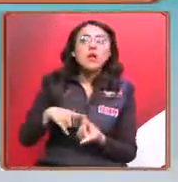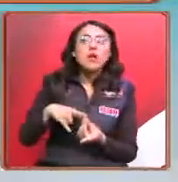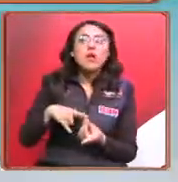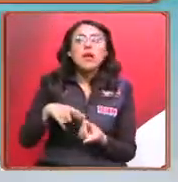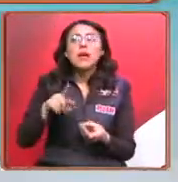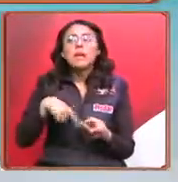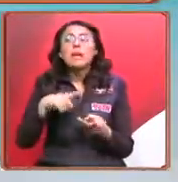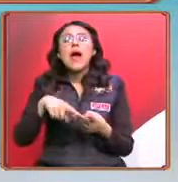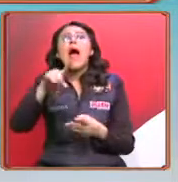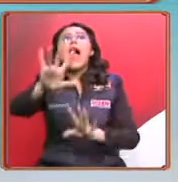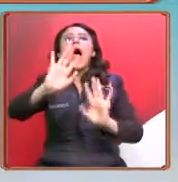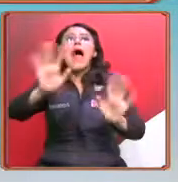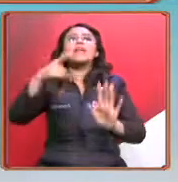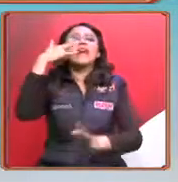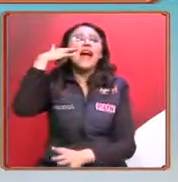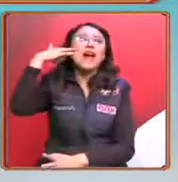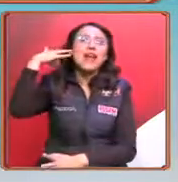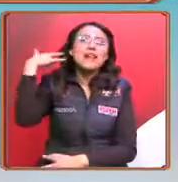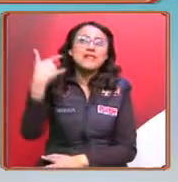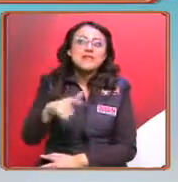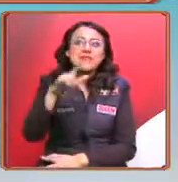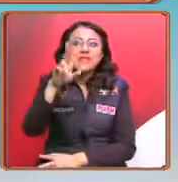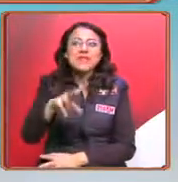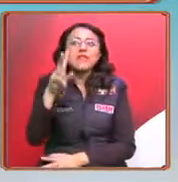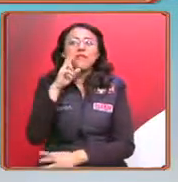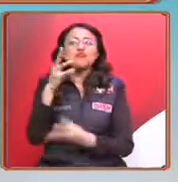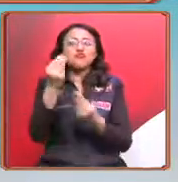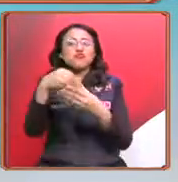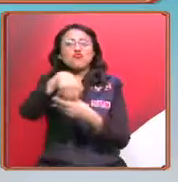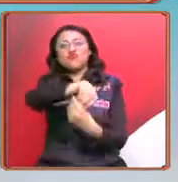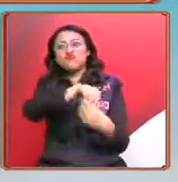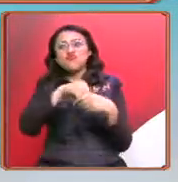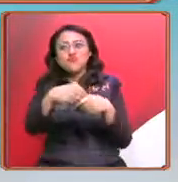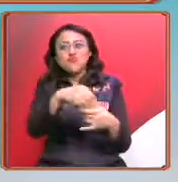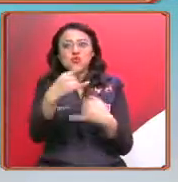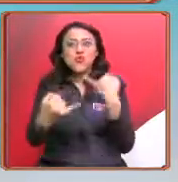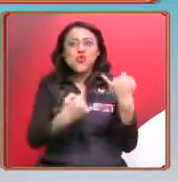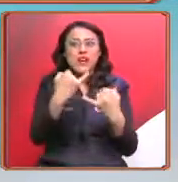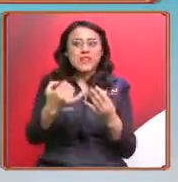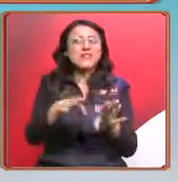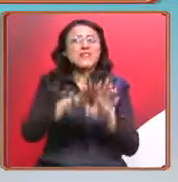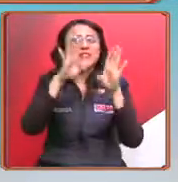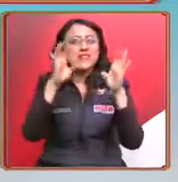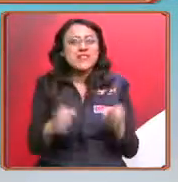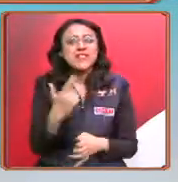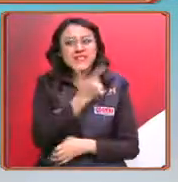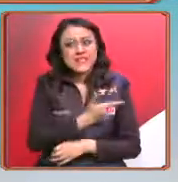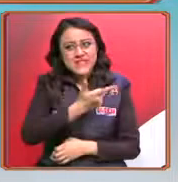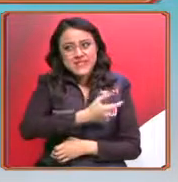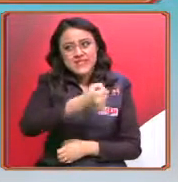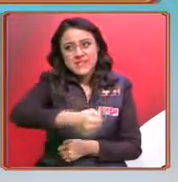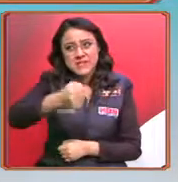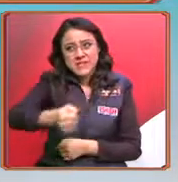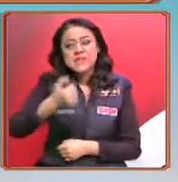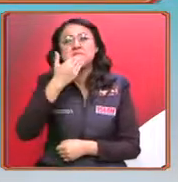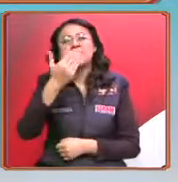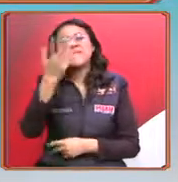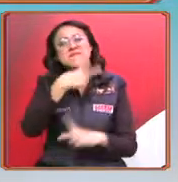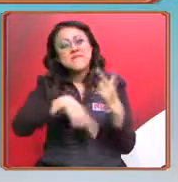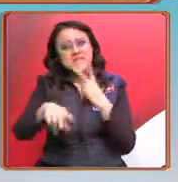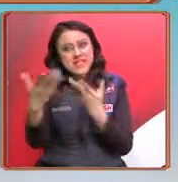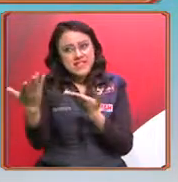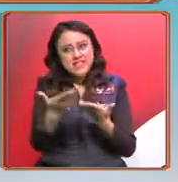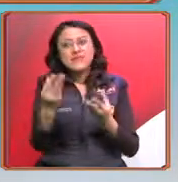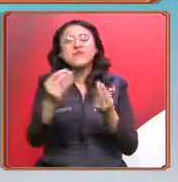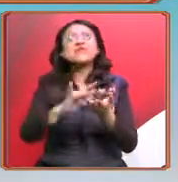estás? Mariana, allá los vi. Aquí estamos. Entre tantos juguetes, señor Garralda, ¿cómo estás? Y entre tantos niños. ¿Qué tal? Bienvenidos y